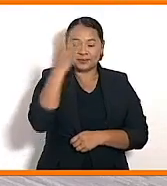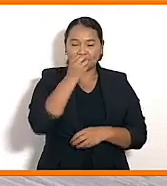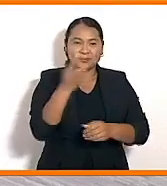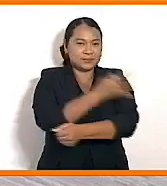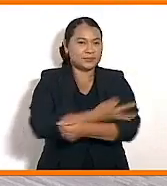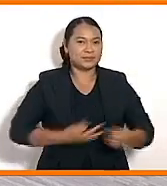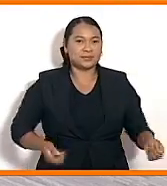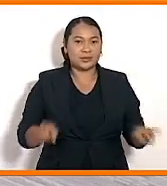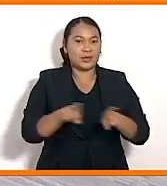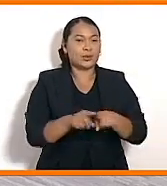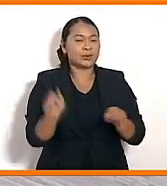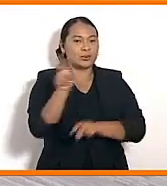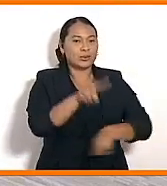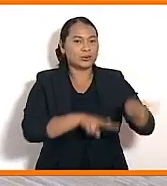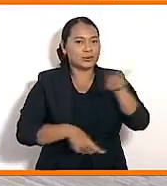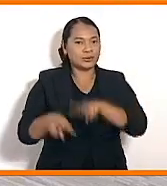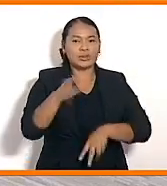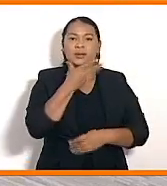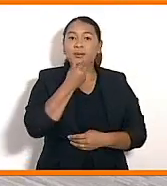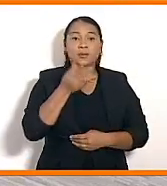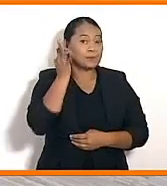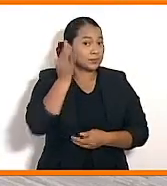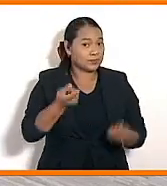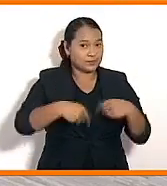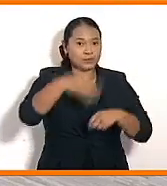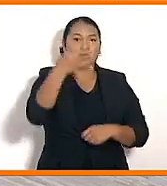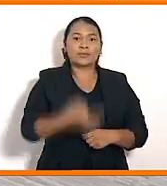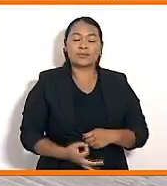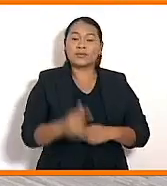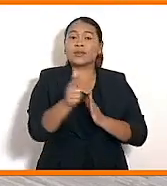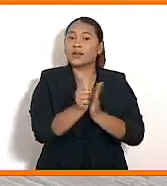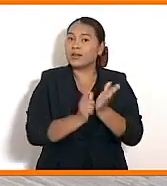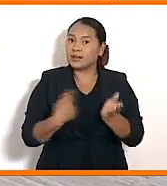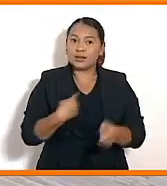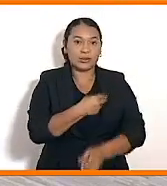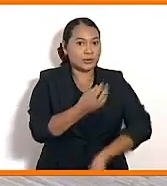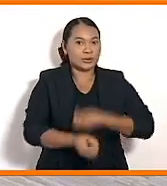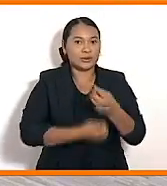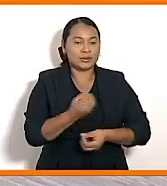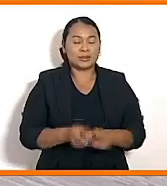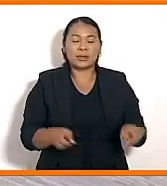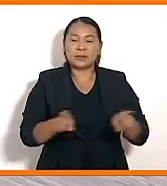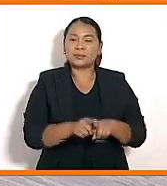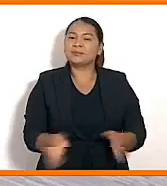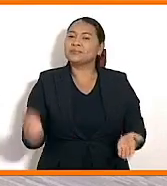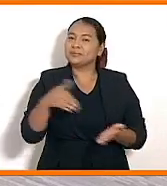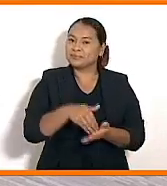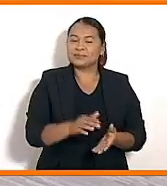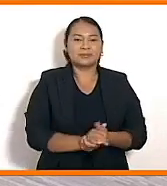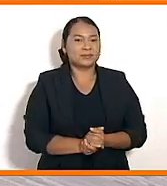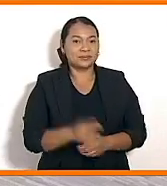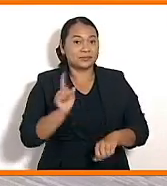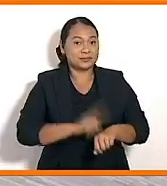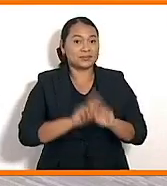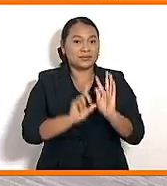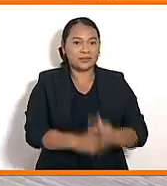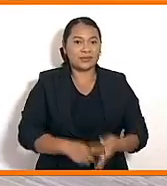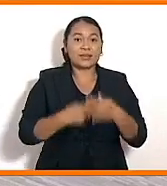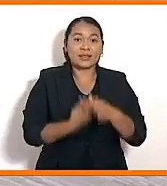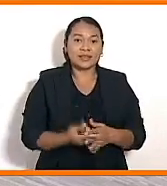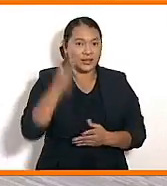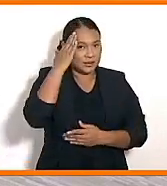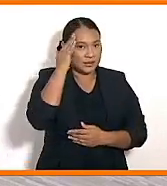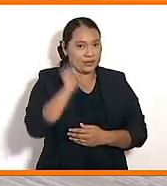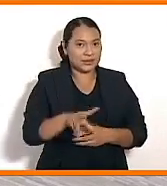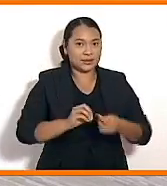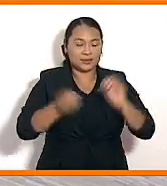con la presencia de nuestra auditora y nuestro notario, quienes nos acompañan una vez más en nuestro sorteo. Y en esta ocasión iniciamos conociendo los tres números favorecidos